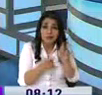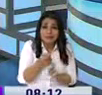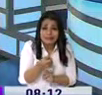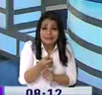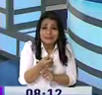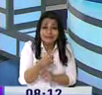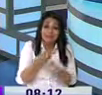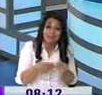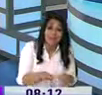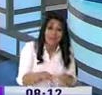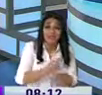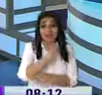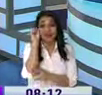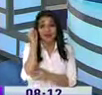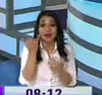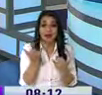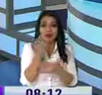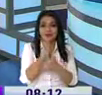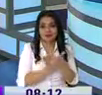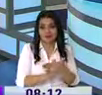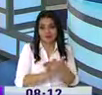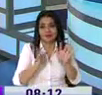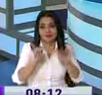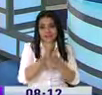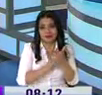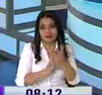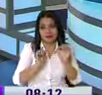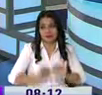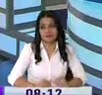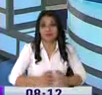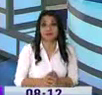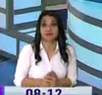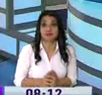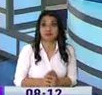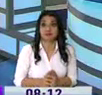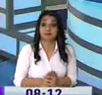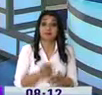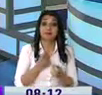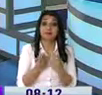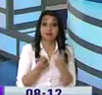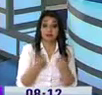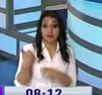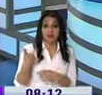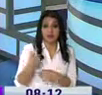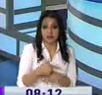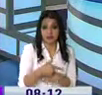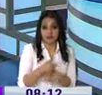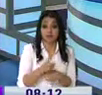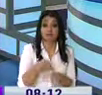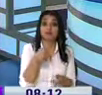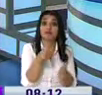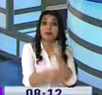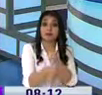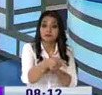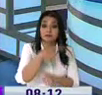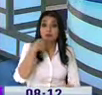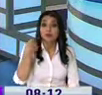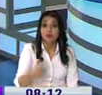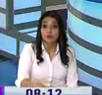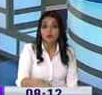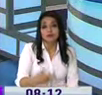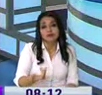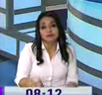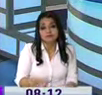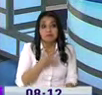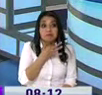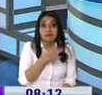hoy, 18:30, no hay como perder. Y la única opción para la selección argentina, para que esté en Rusia, sin duda es quitarse el miedo de